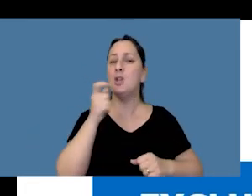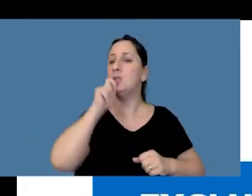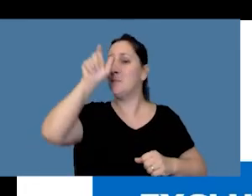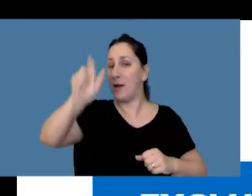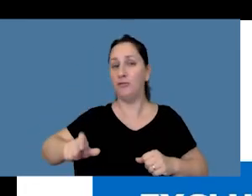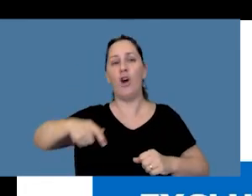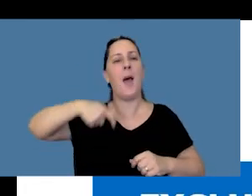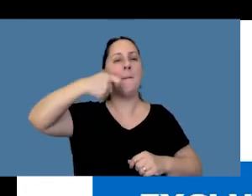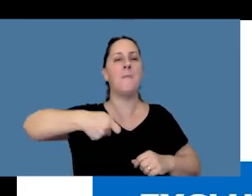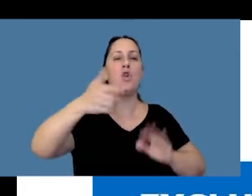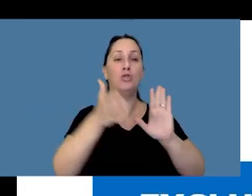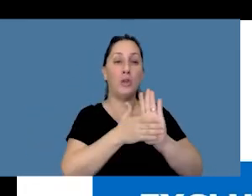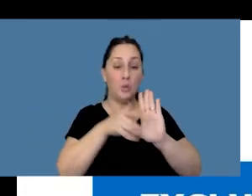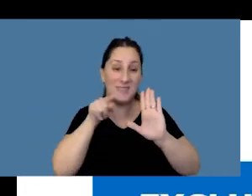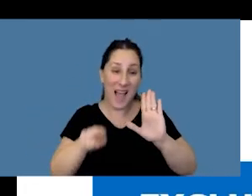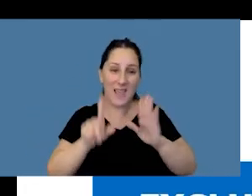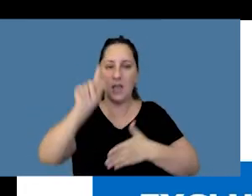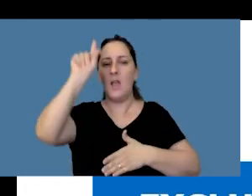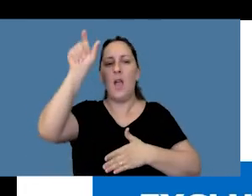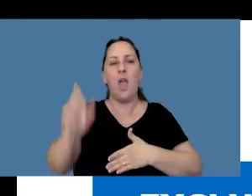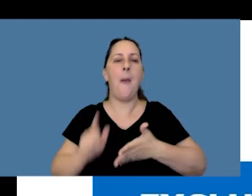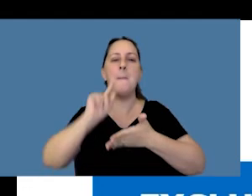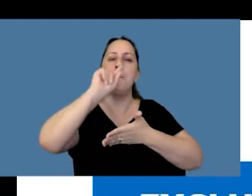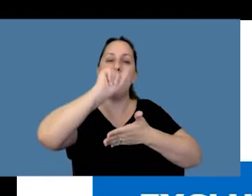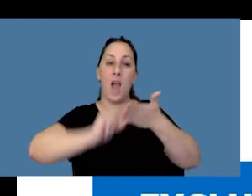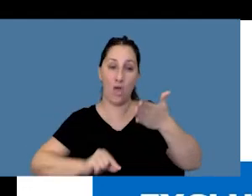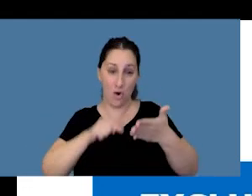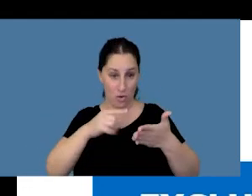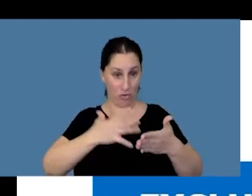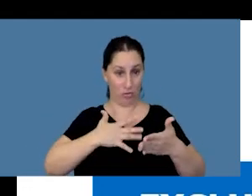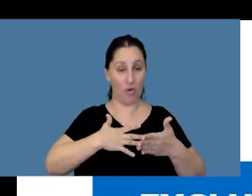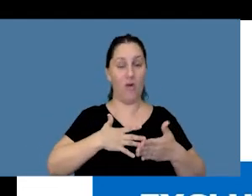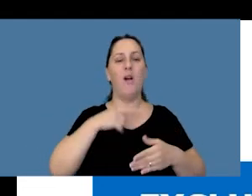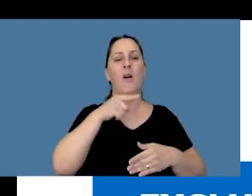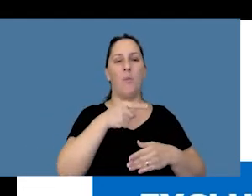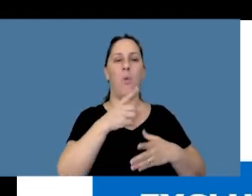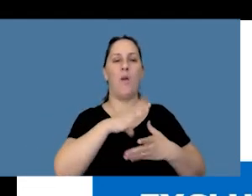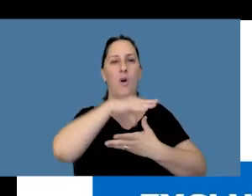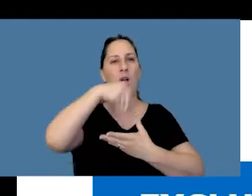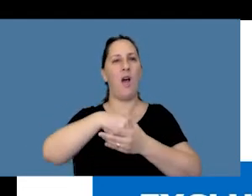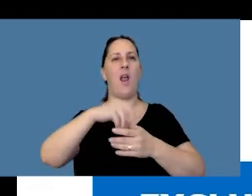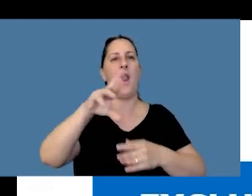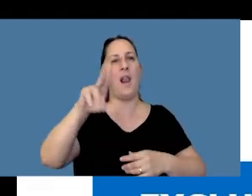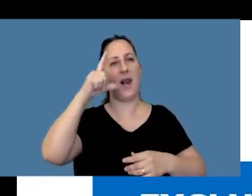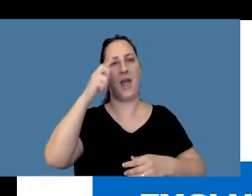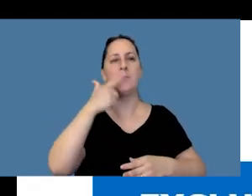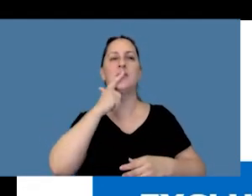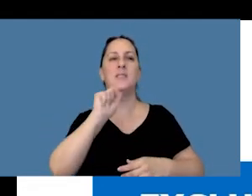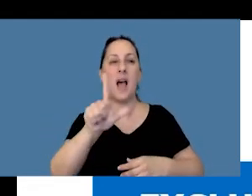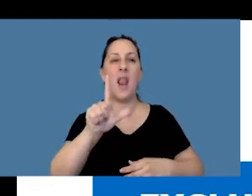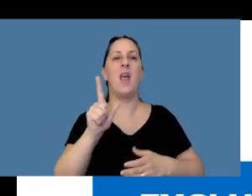monotributista, siendo empleador, hubiera entrado en el REPSAN, en el Registro Público de Empleadores